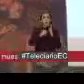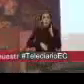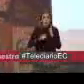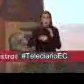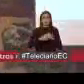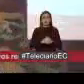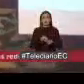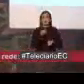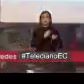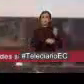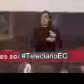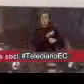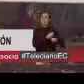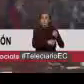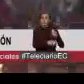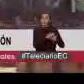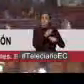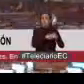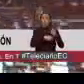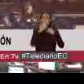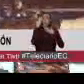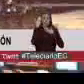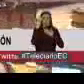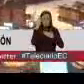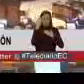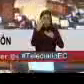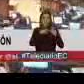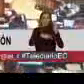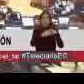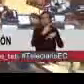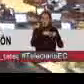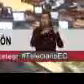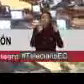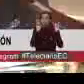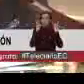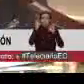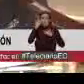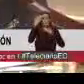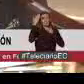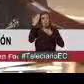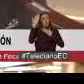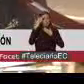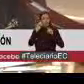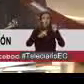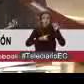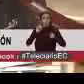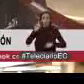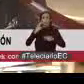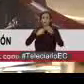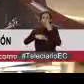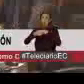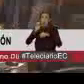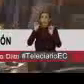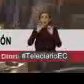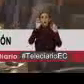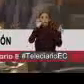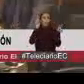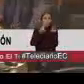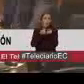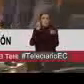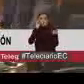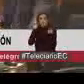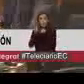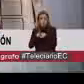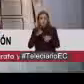La negociación política es legítima e inevitable, pero es inadmisible que dichas negociaciones sean para obtener